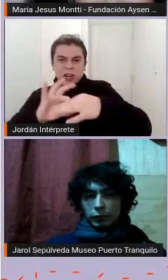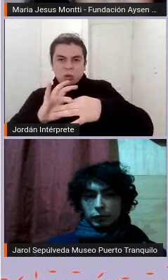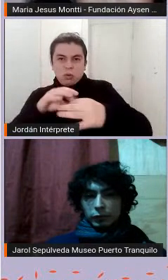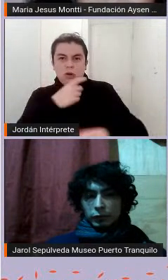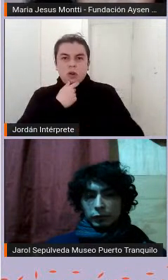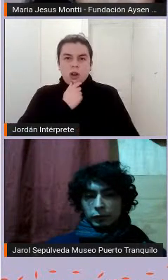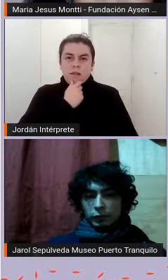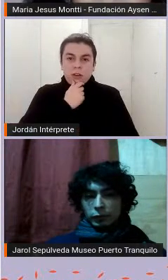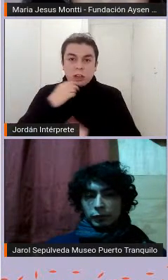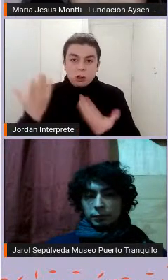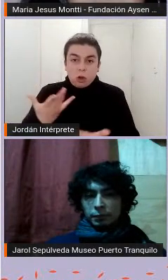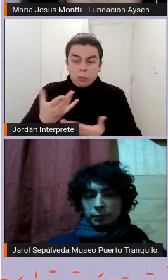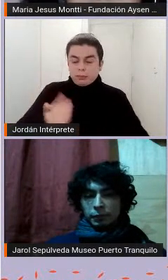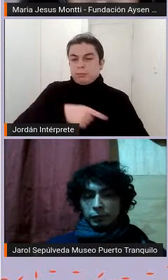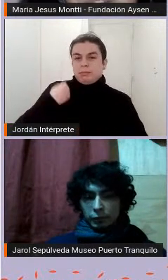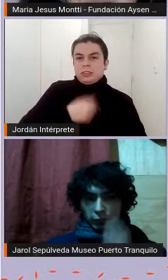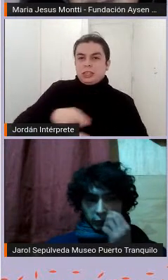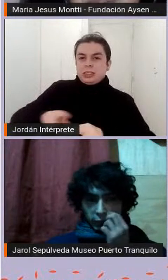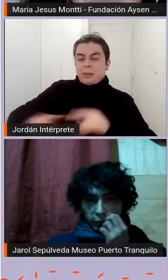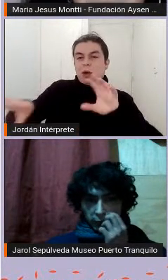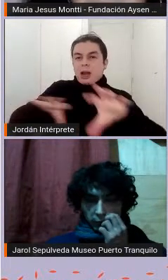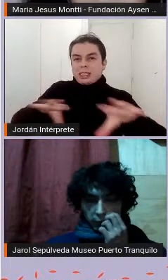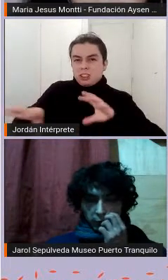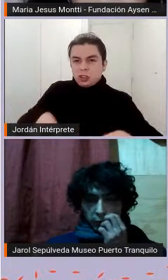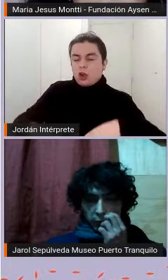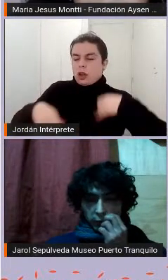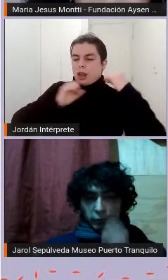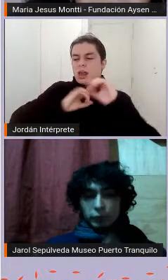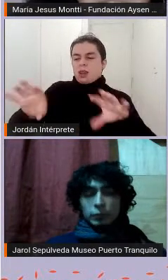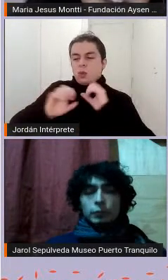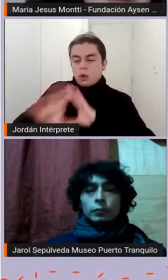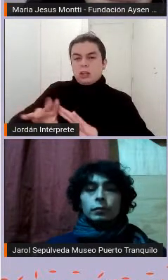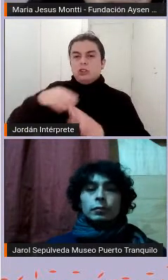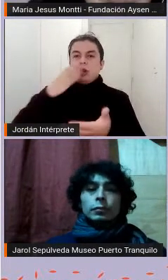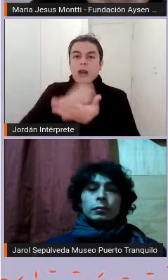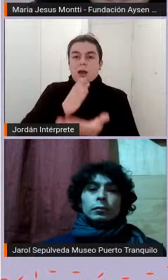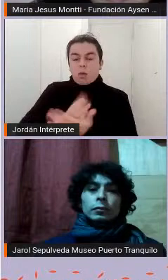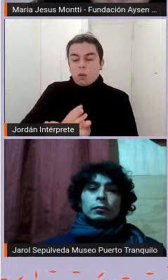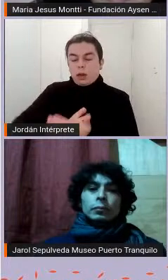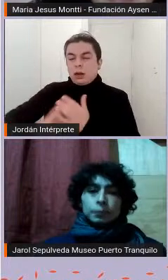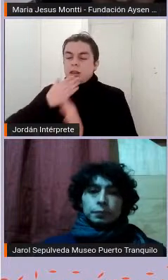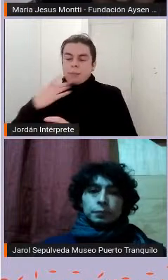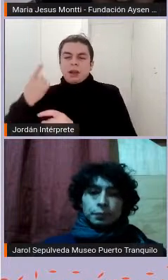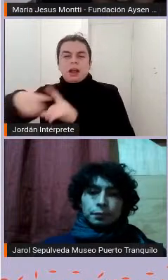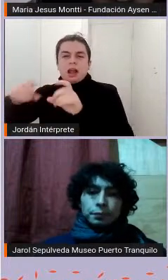a través de acciones que tienen que ver con educación formal dentro de la escuela y no formal.